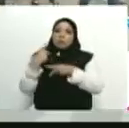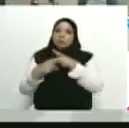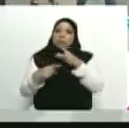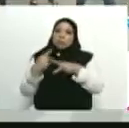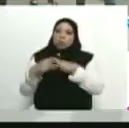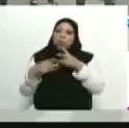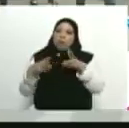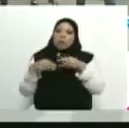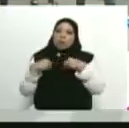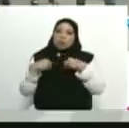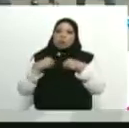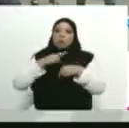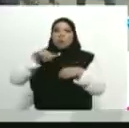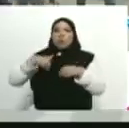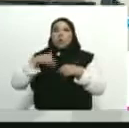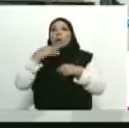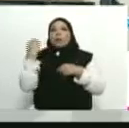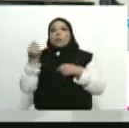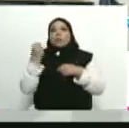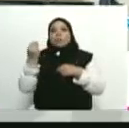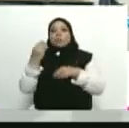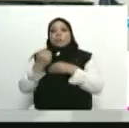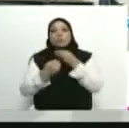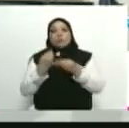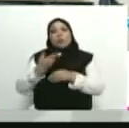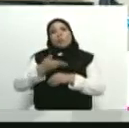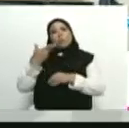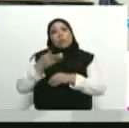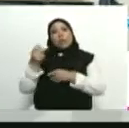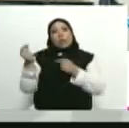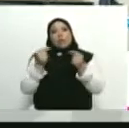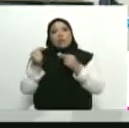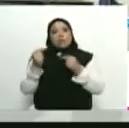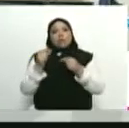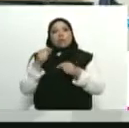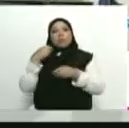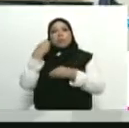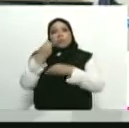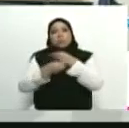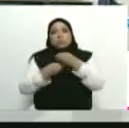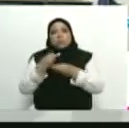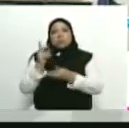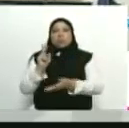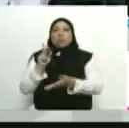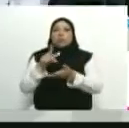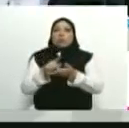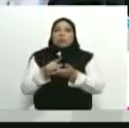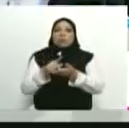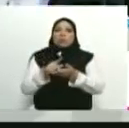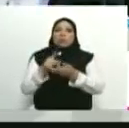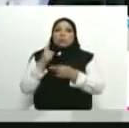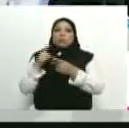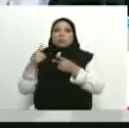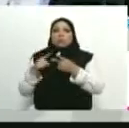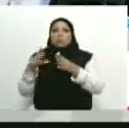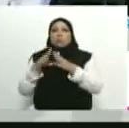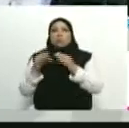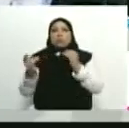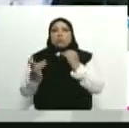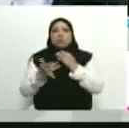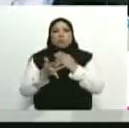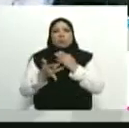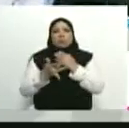de asignación para nuestra juventud, en el cual es importante destacar que los criterios que se han establecido, además de todo lo que tiene que